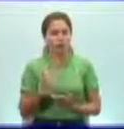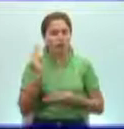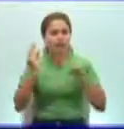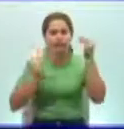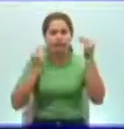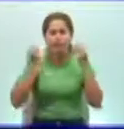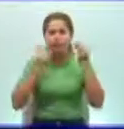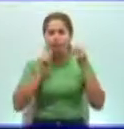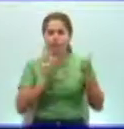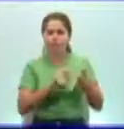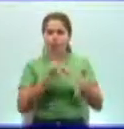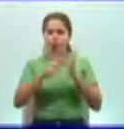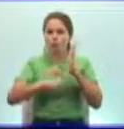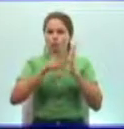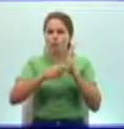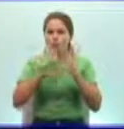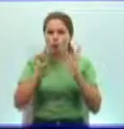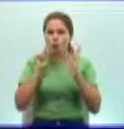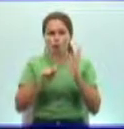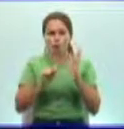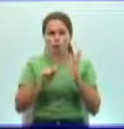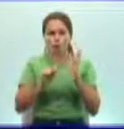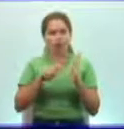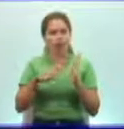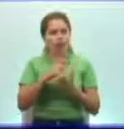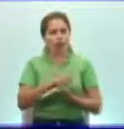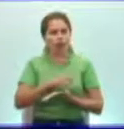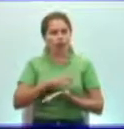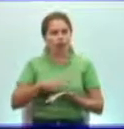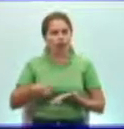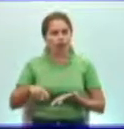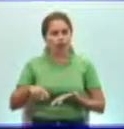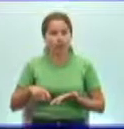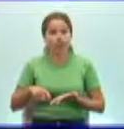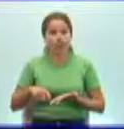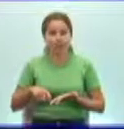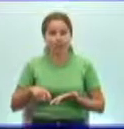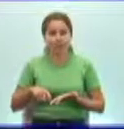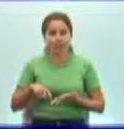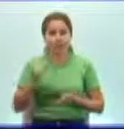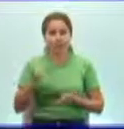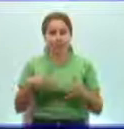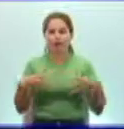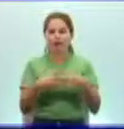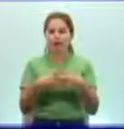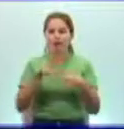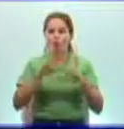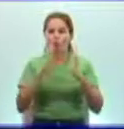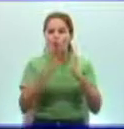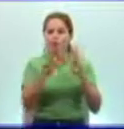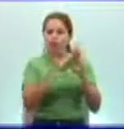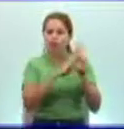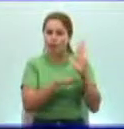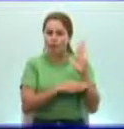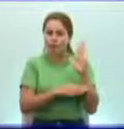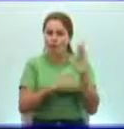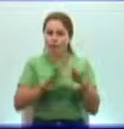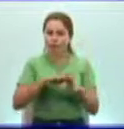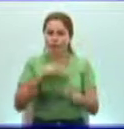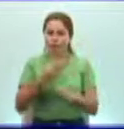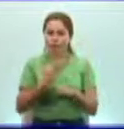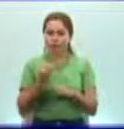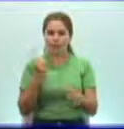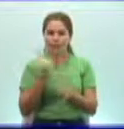o ver este video en el cual ustedes estarán tomando nota con respecto a estos aspectos y luego entonces al